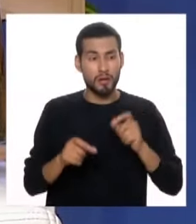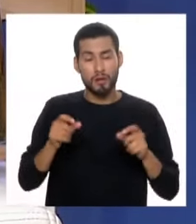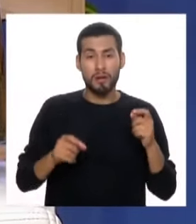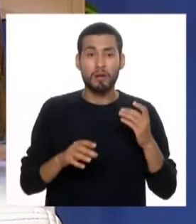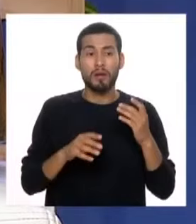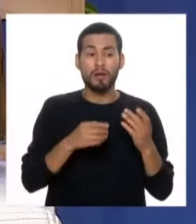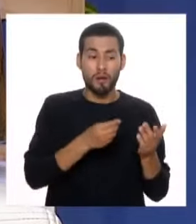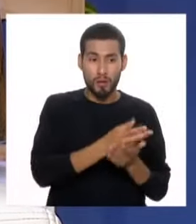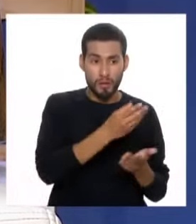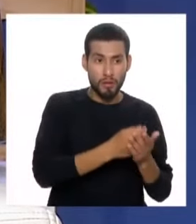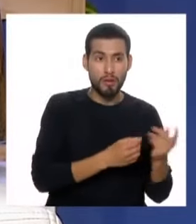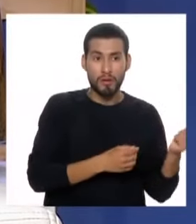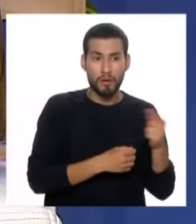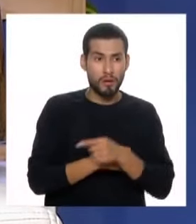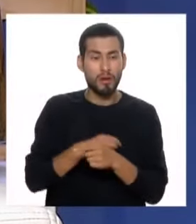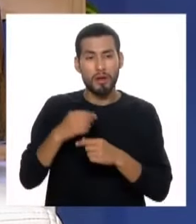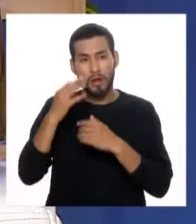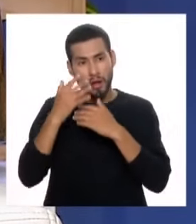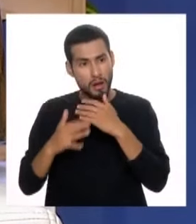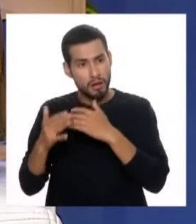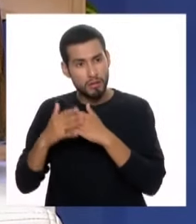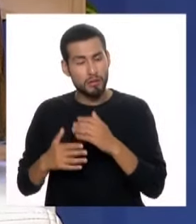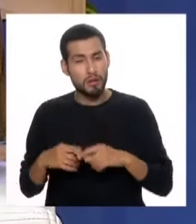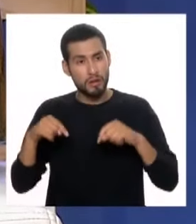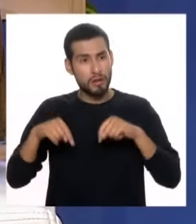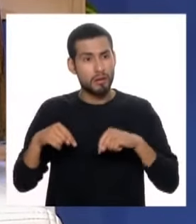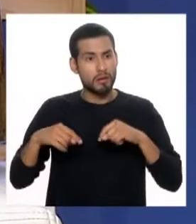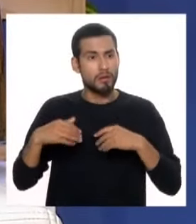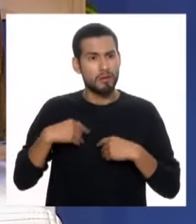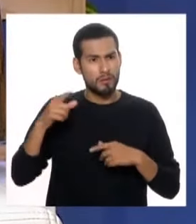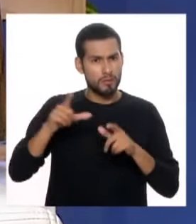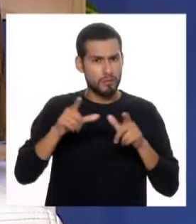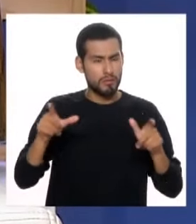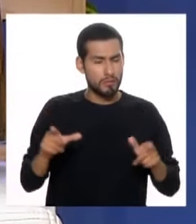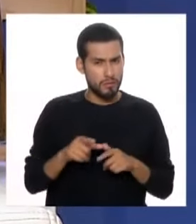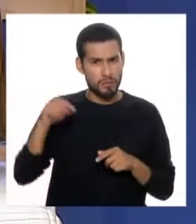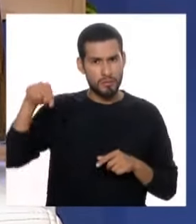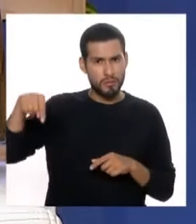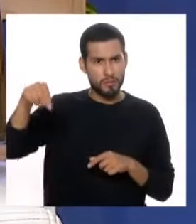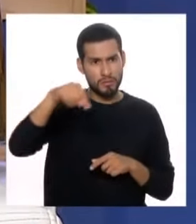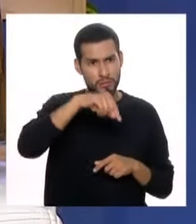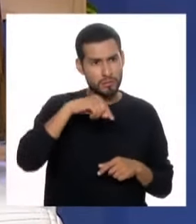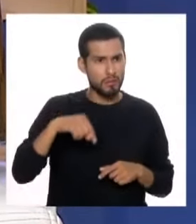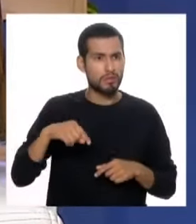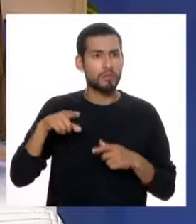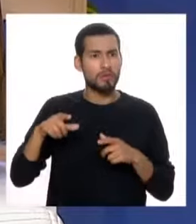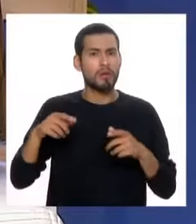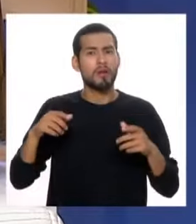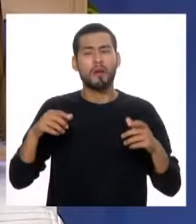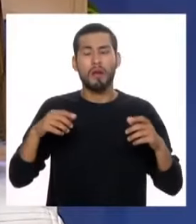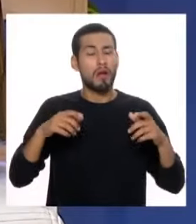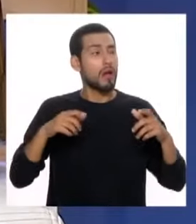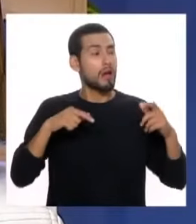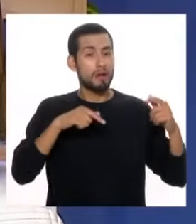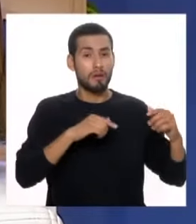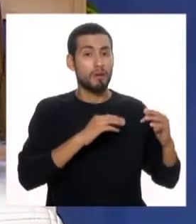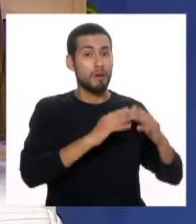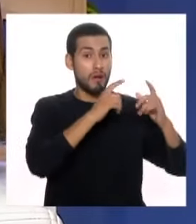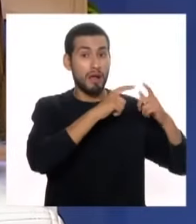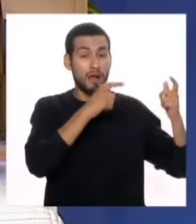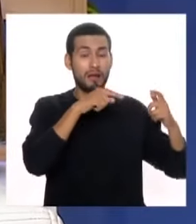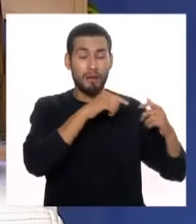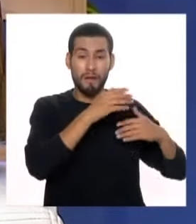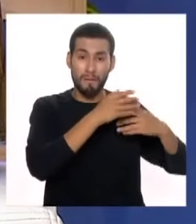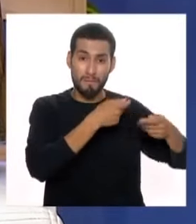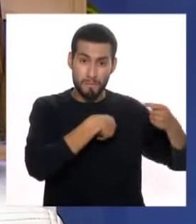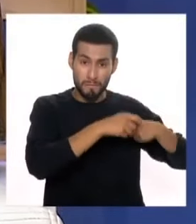hacer sus compras iba y donaba sangre. Actualmente tenemos en varios sitios esos malls y ahí se está haciendo campañas. O